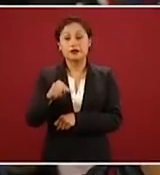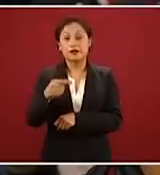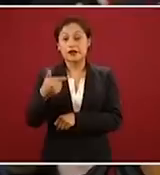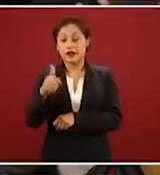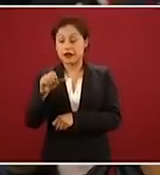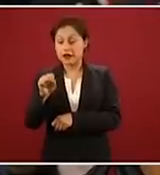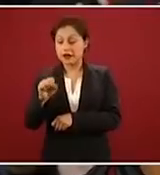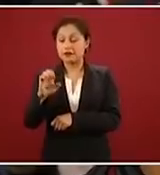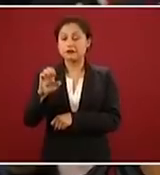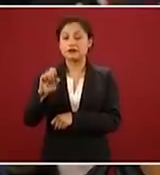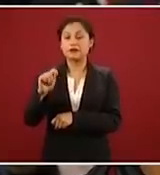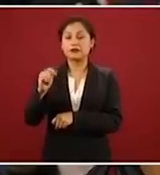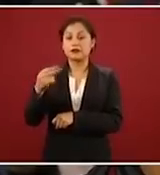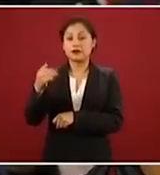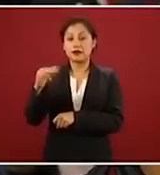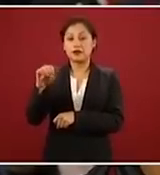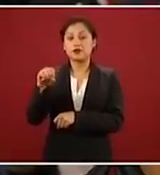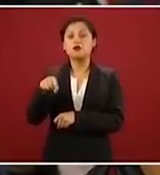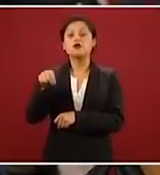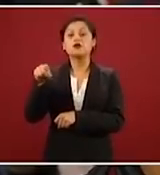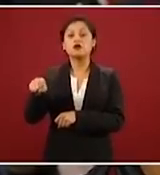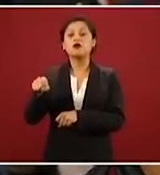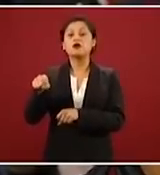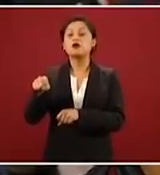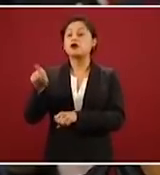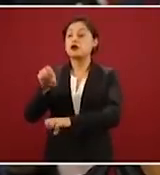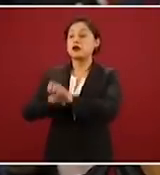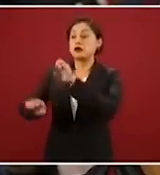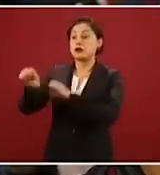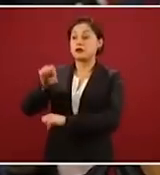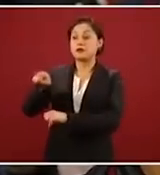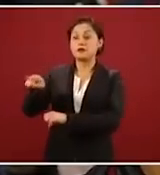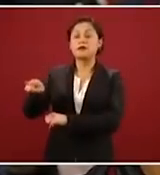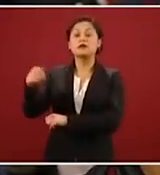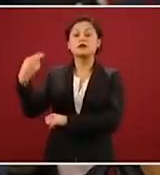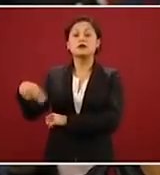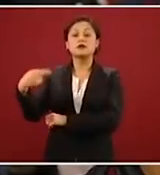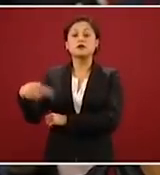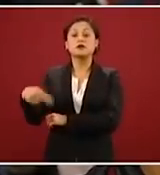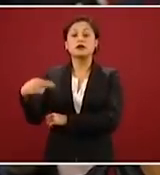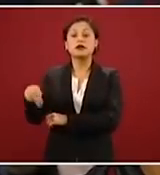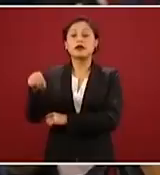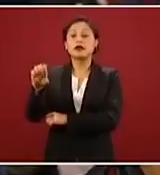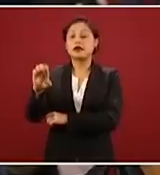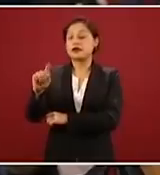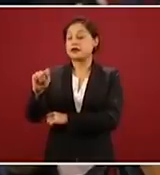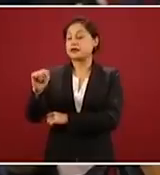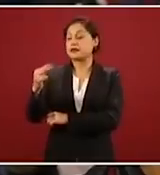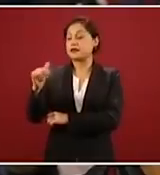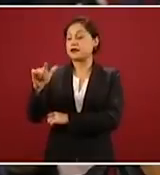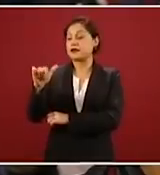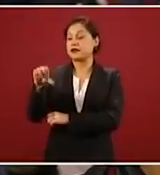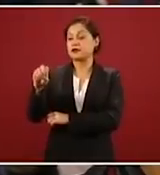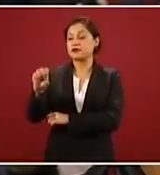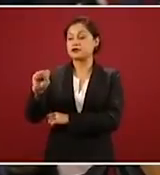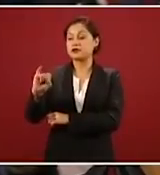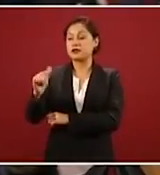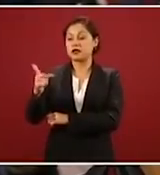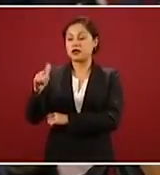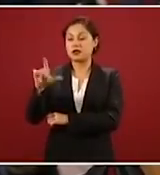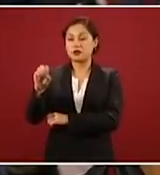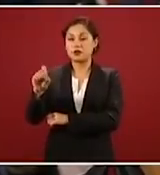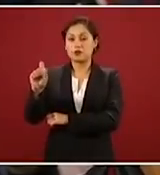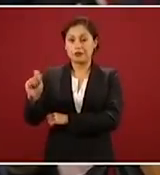a la compañía Etileno Siglo XXI. Entonces, yo quisiera saber si la